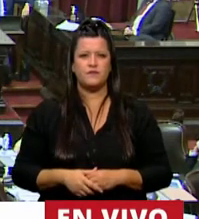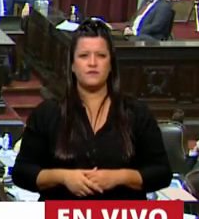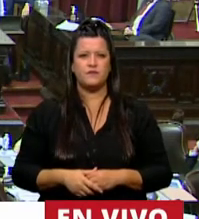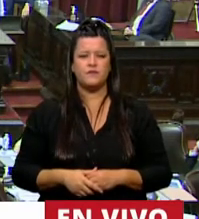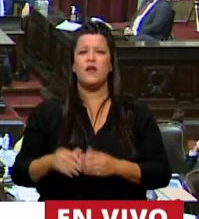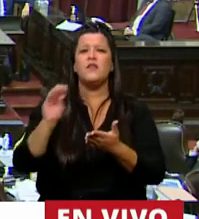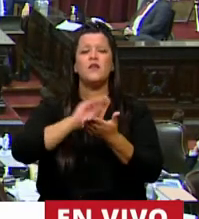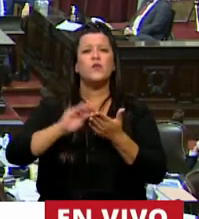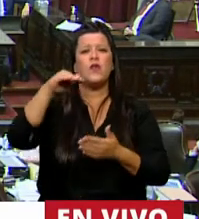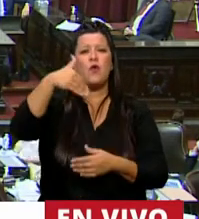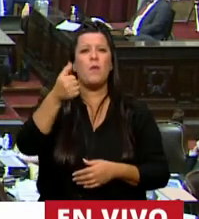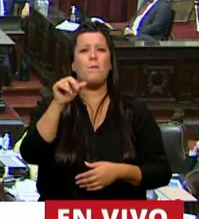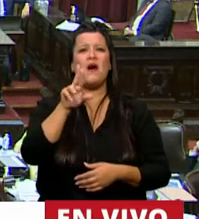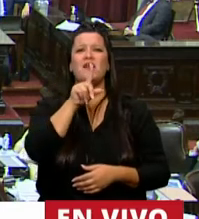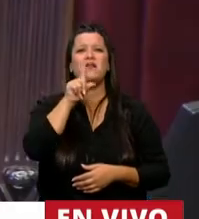Diputado Marty Arena.